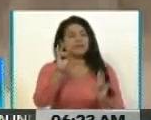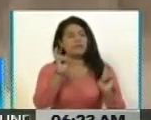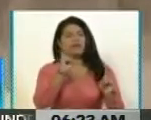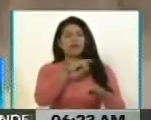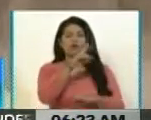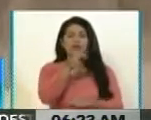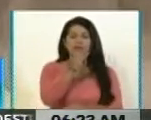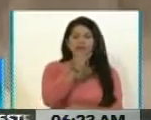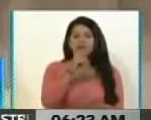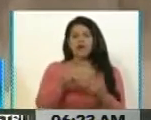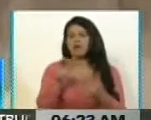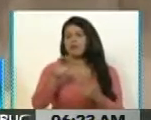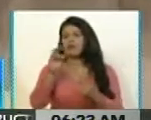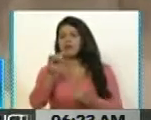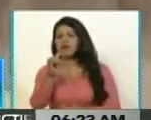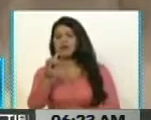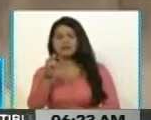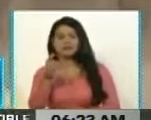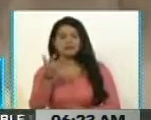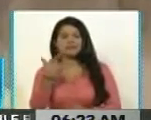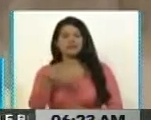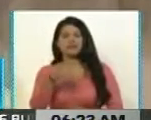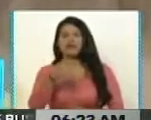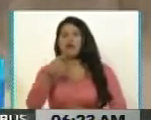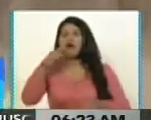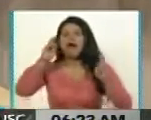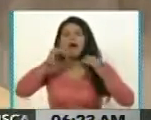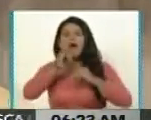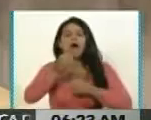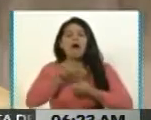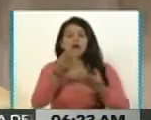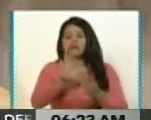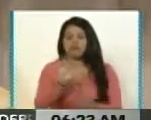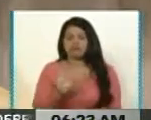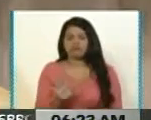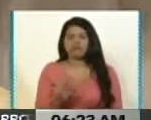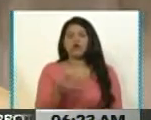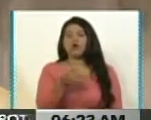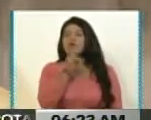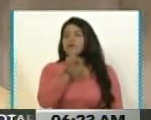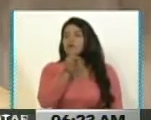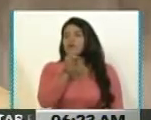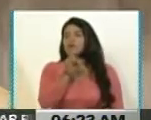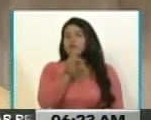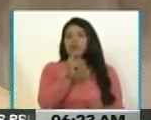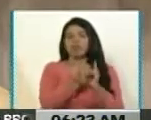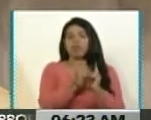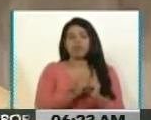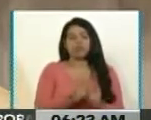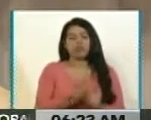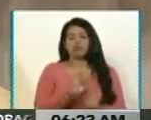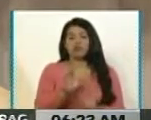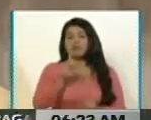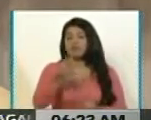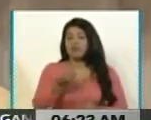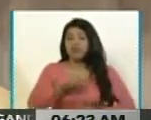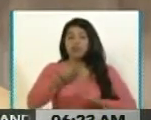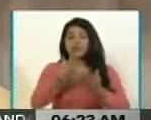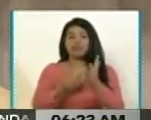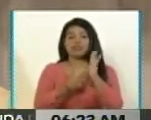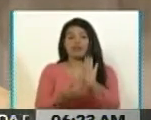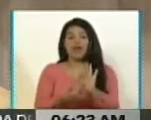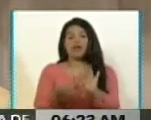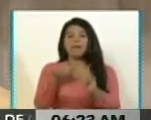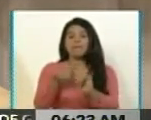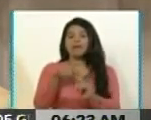al hecho informativo. O sea, hay muchas maneras de decir cosas, pero además no solamente es de decir, sino de sentir. Yo